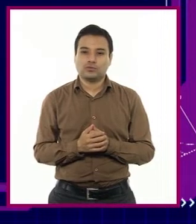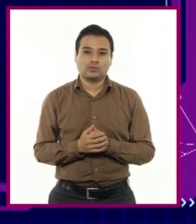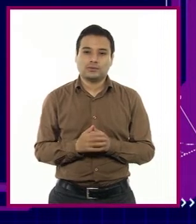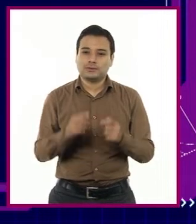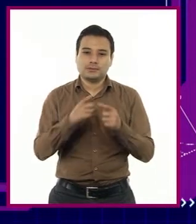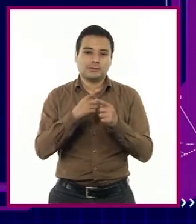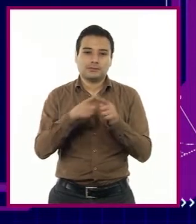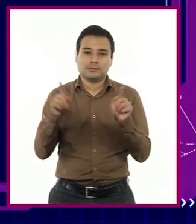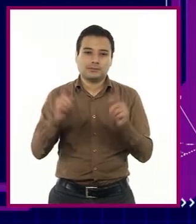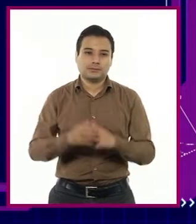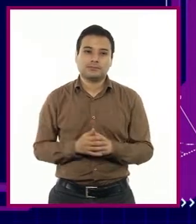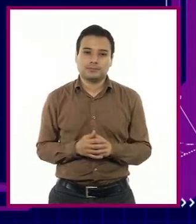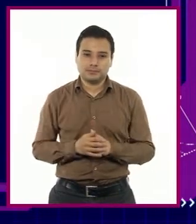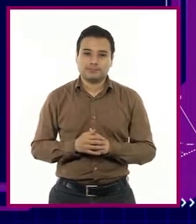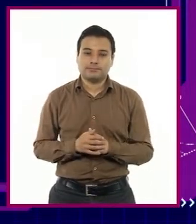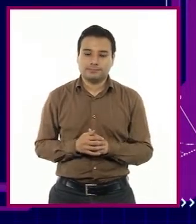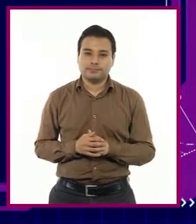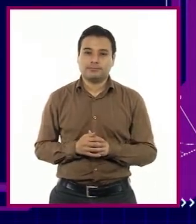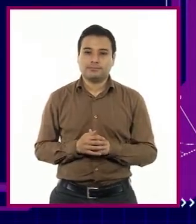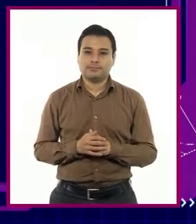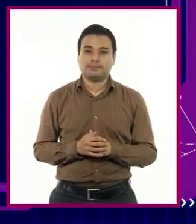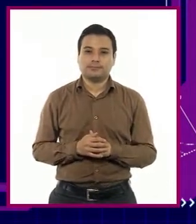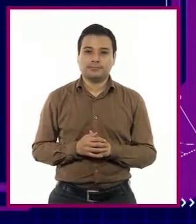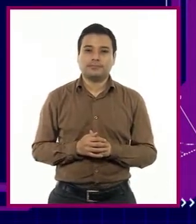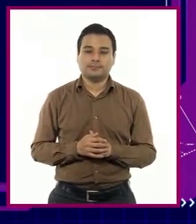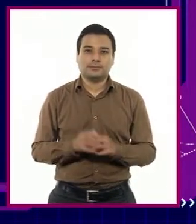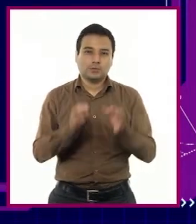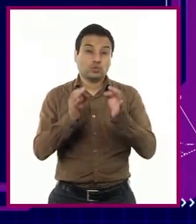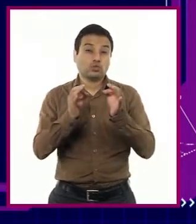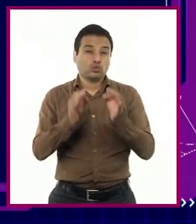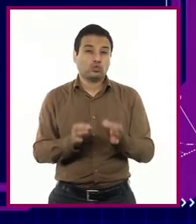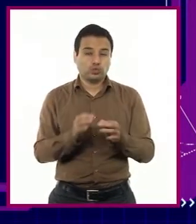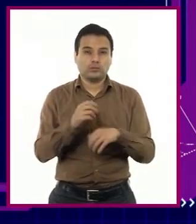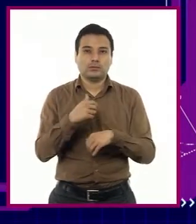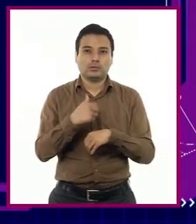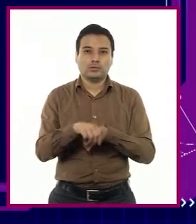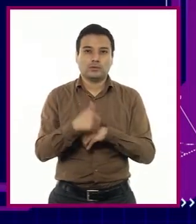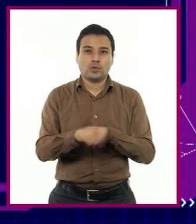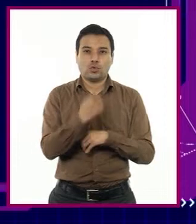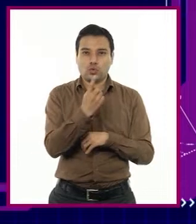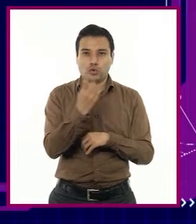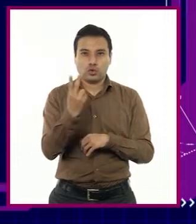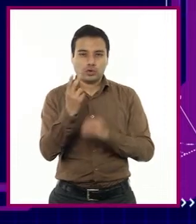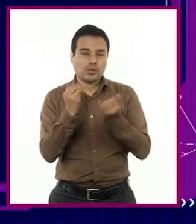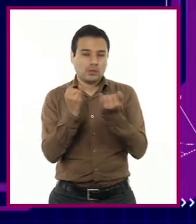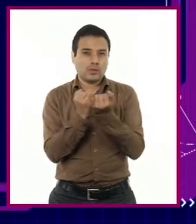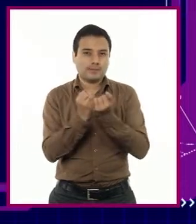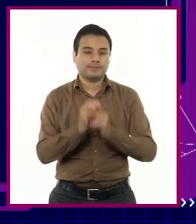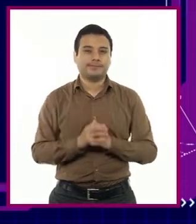2. Por lo tanto, los triángulos congruentes serían el número 1 y el número